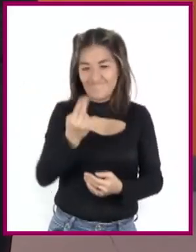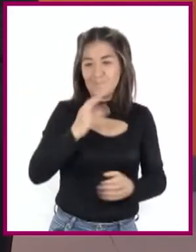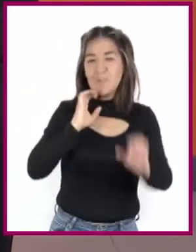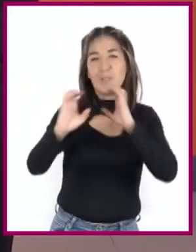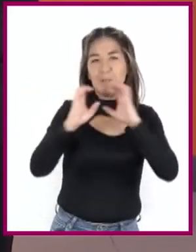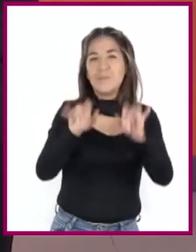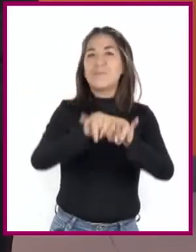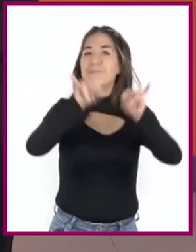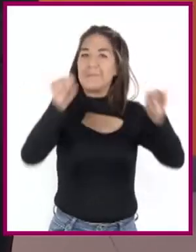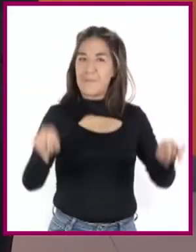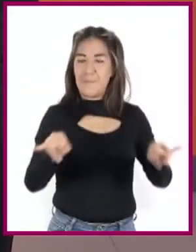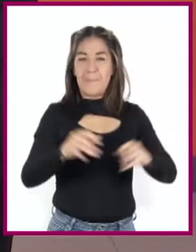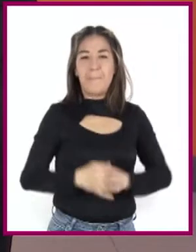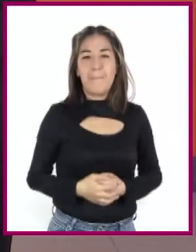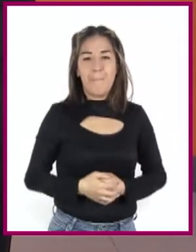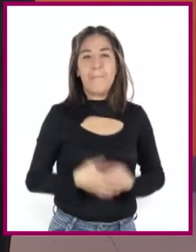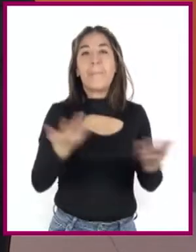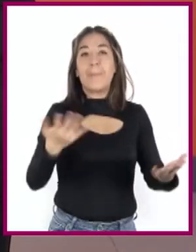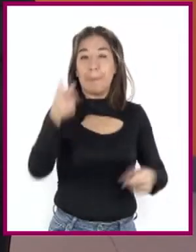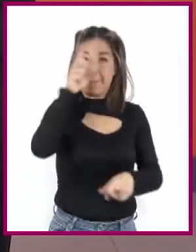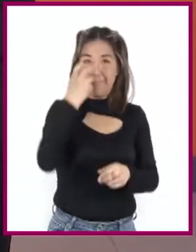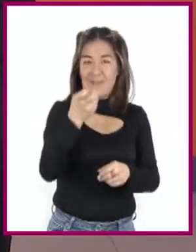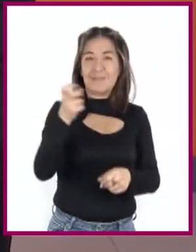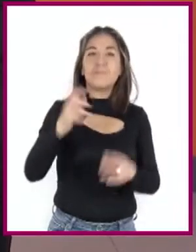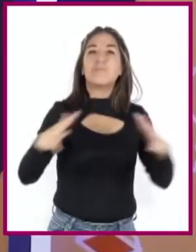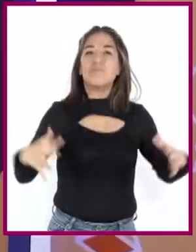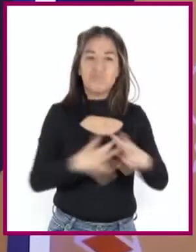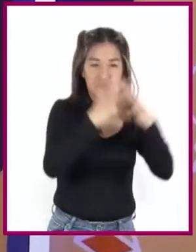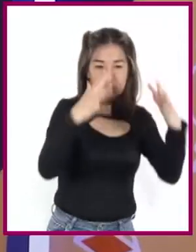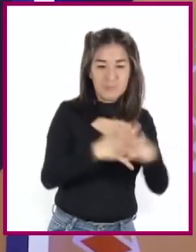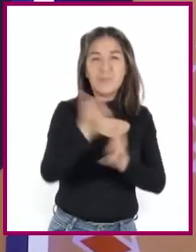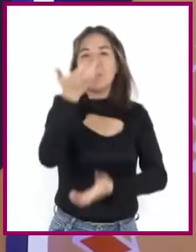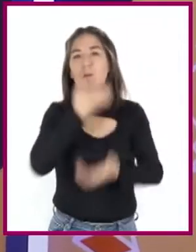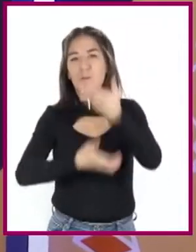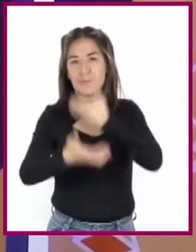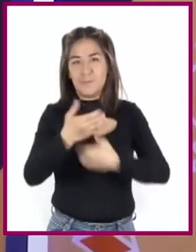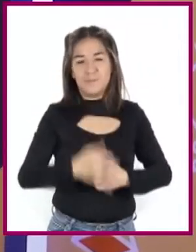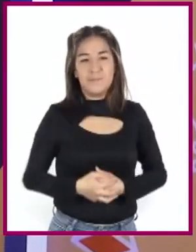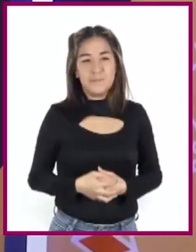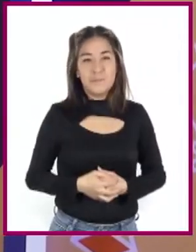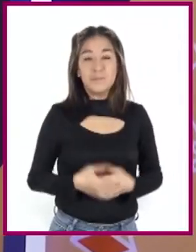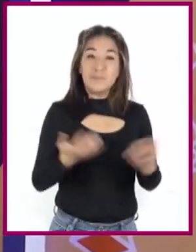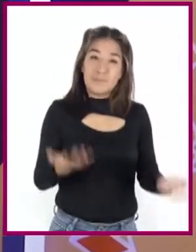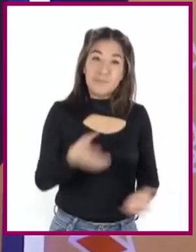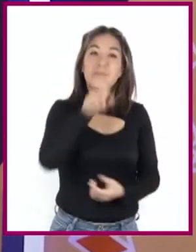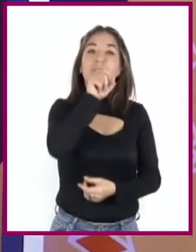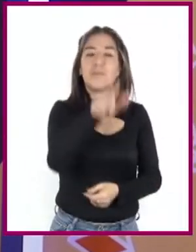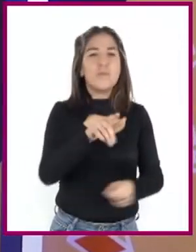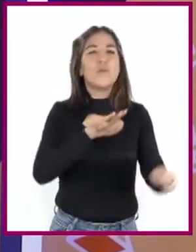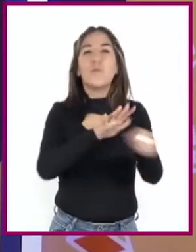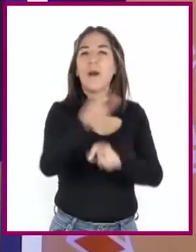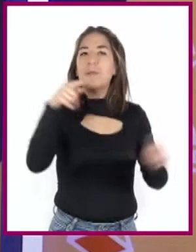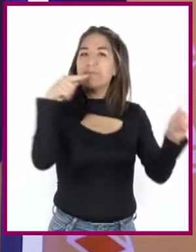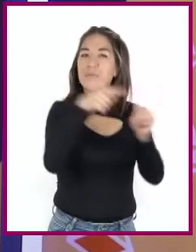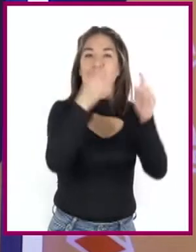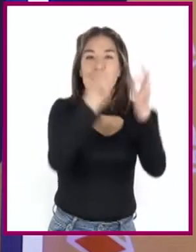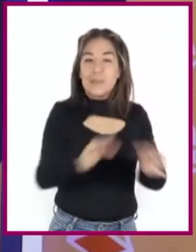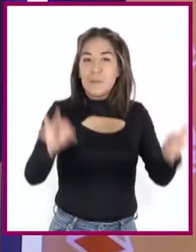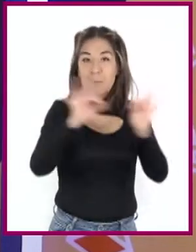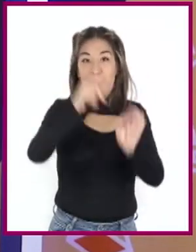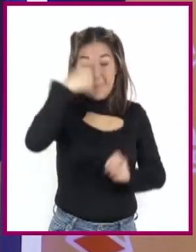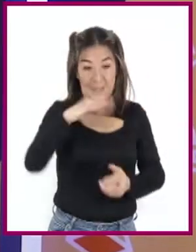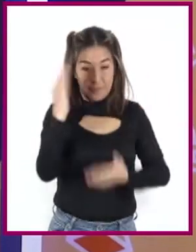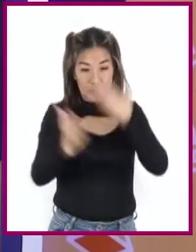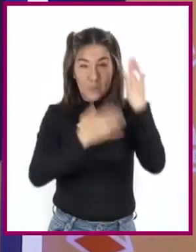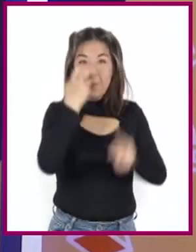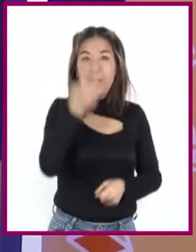a distancia, como en la guerra o en el comercio. Sin embargo, la base académica para el estudio de